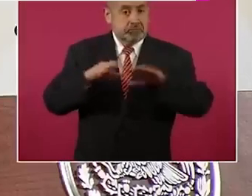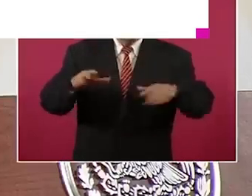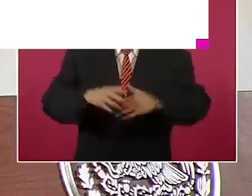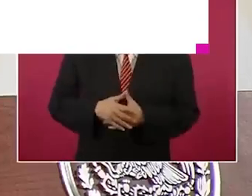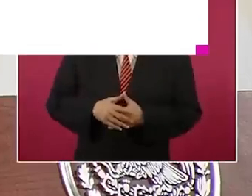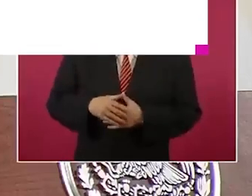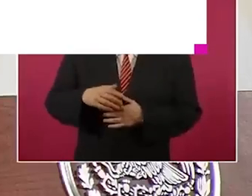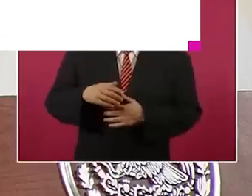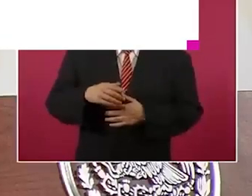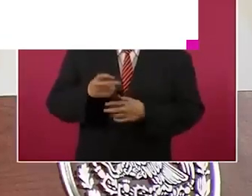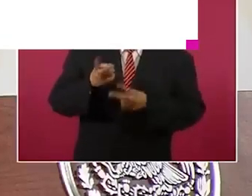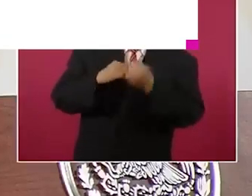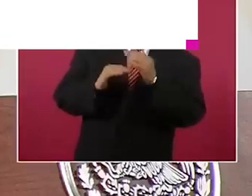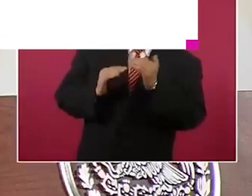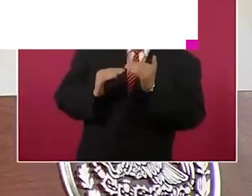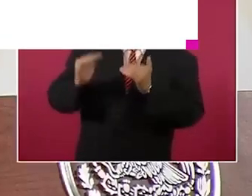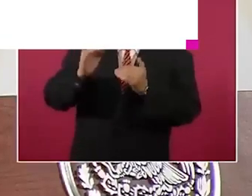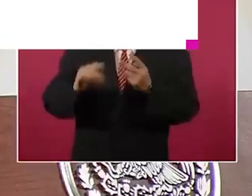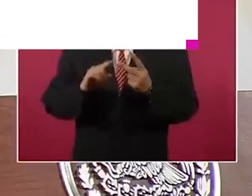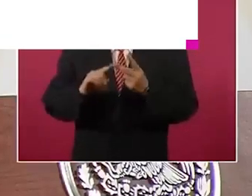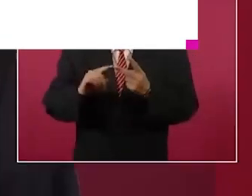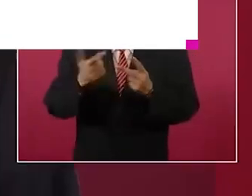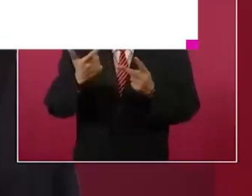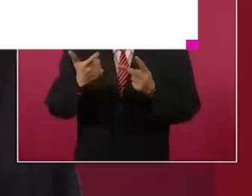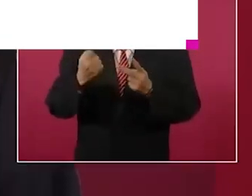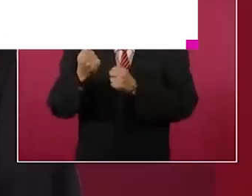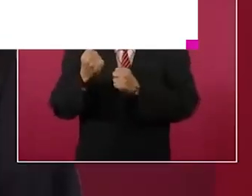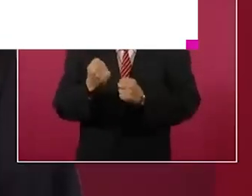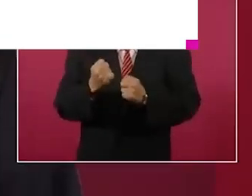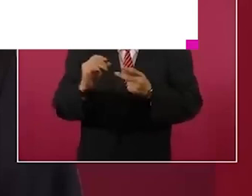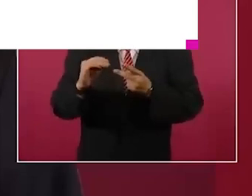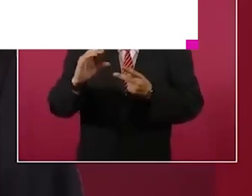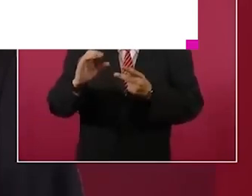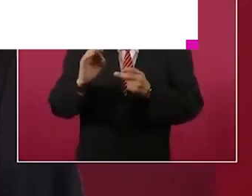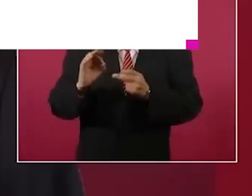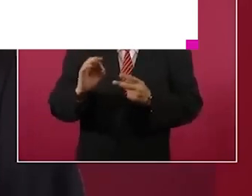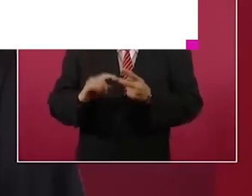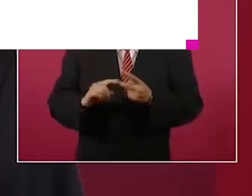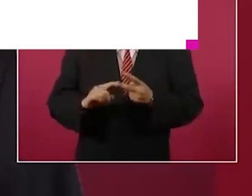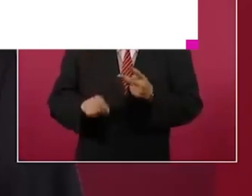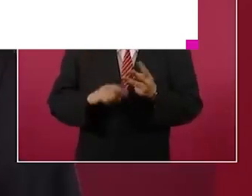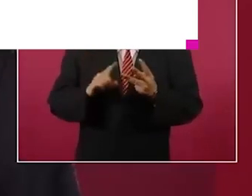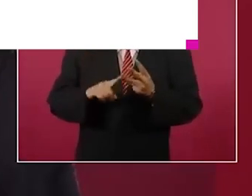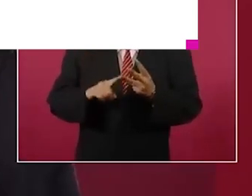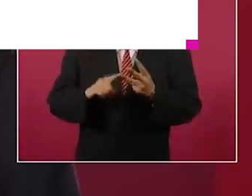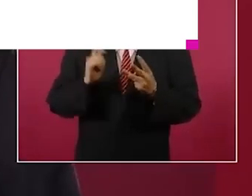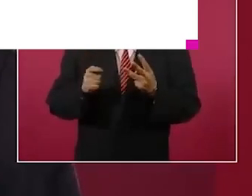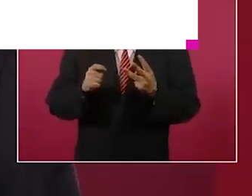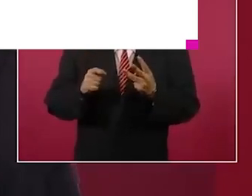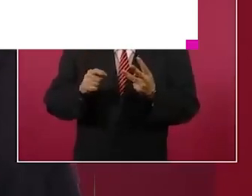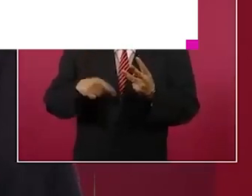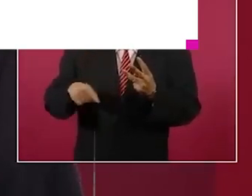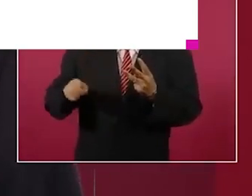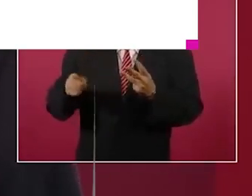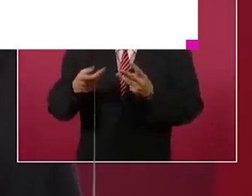administración intervendrá, coadyuvará y ayudará y cooperará para el saneamiento y rescate del río Atoyac, por lo que